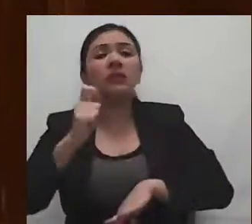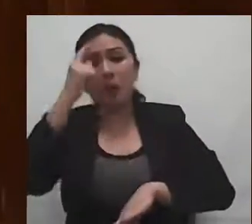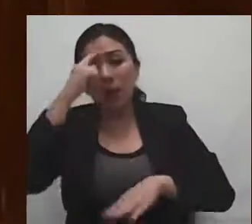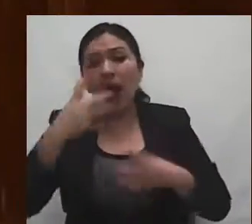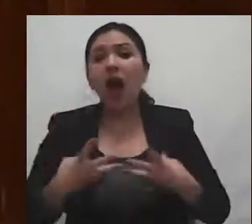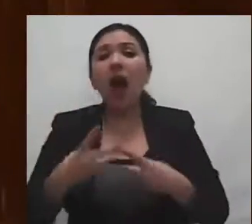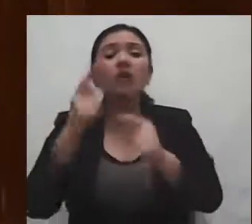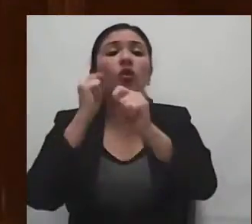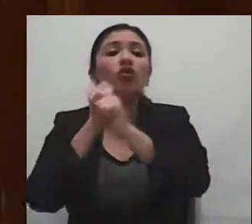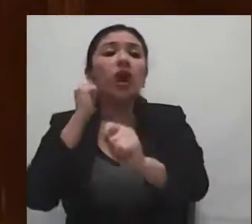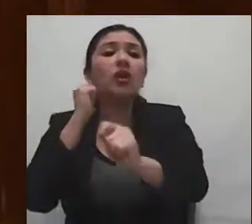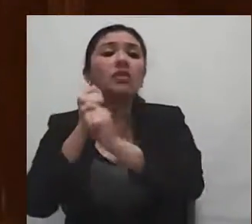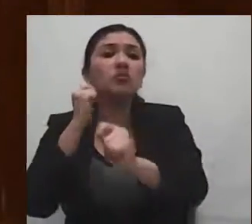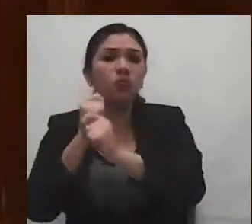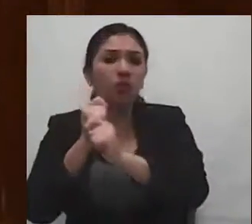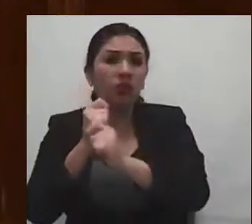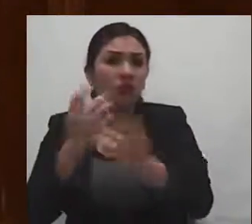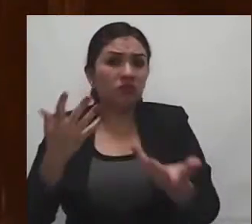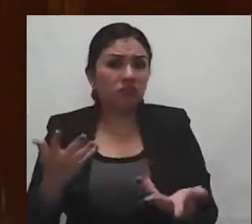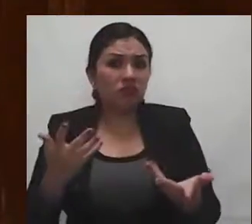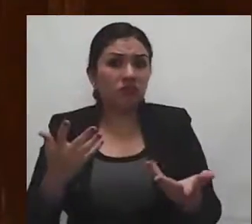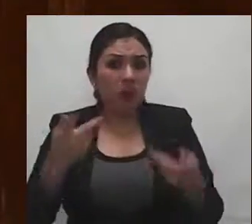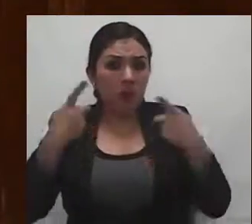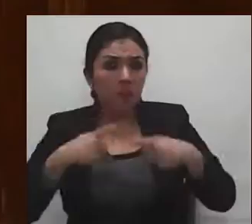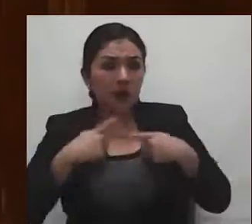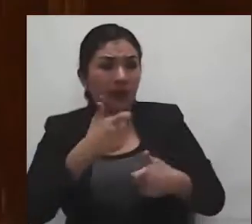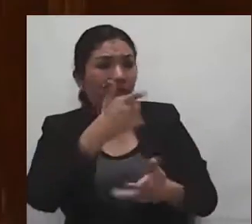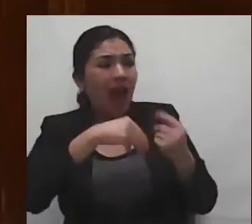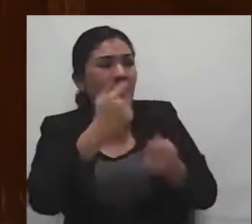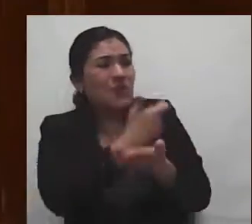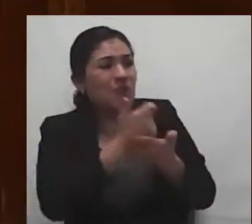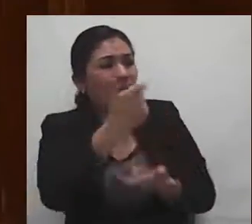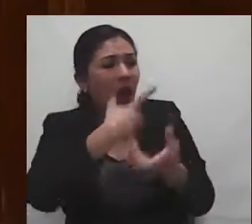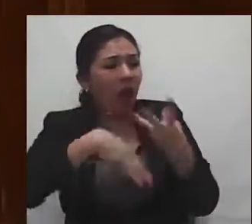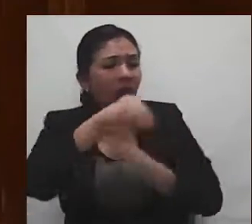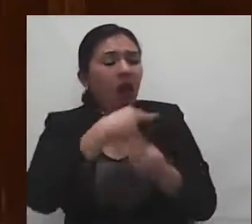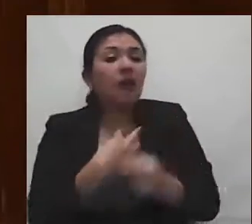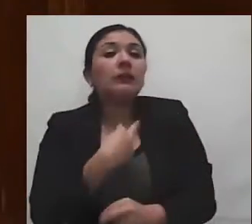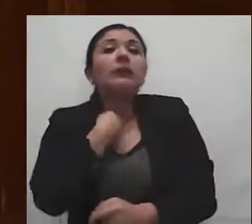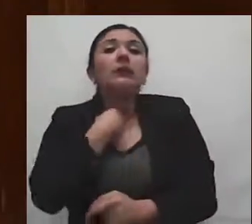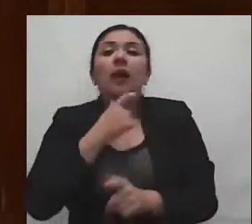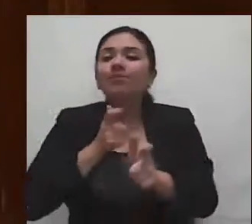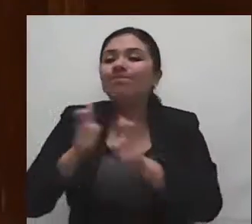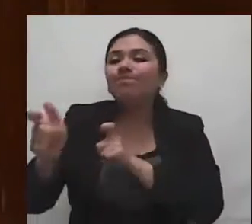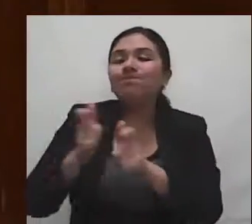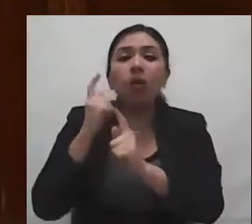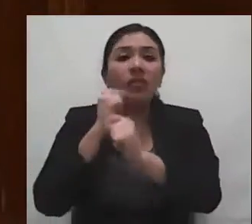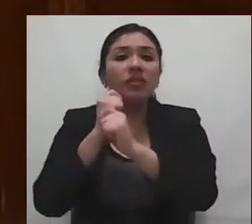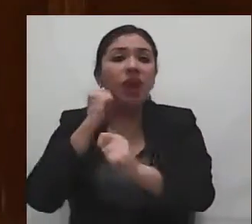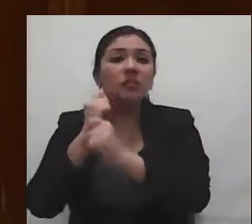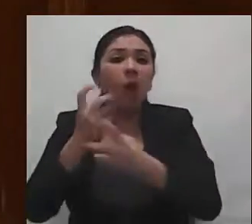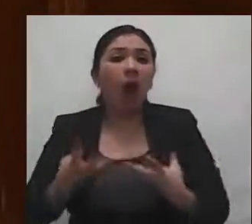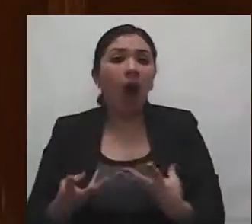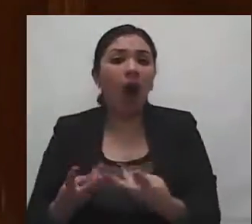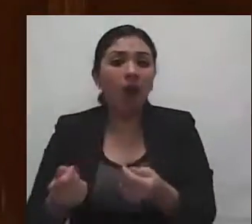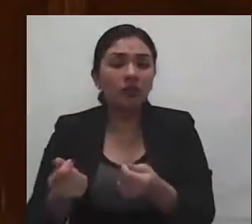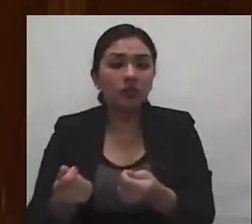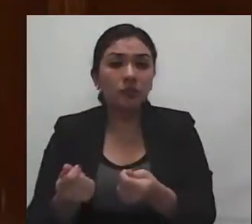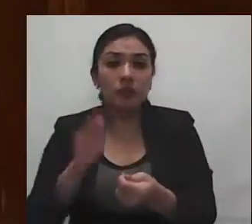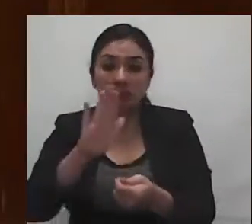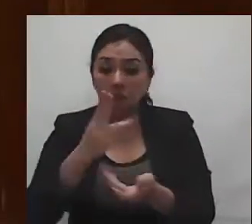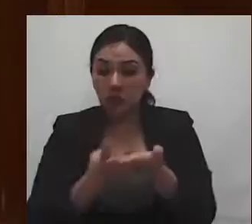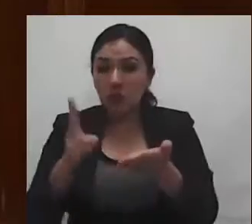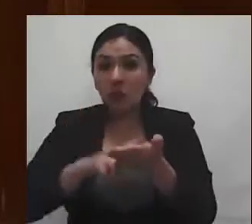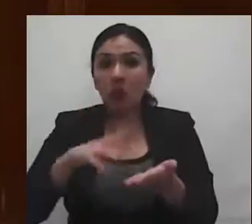Esto significa menos ingreso disponible para las familias mexiquenses. Aunado a esto, contamos con que